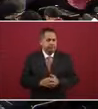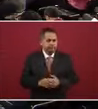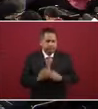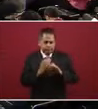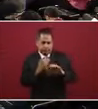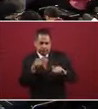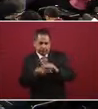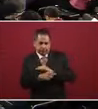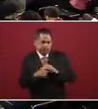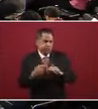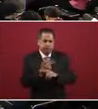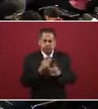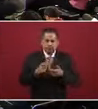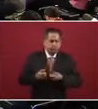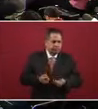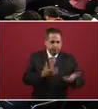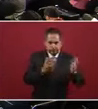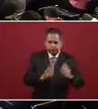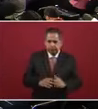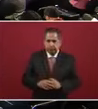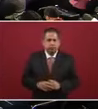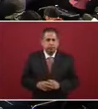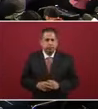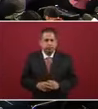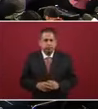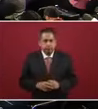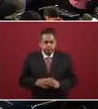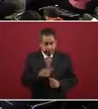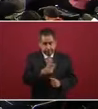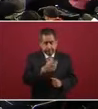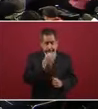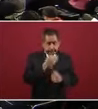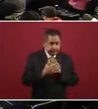ductos. Esto nos ayuda.